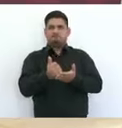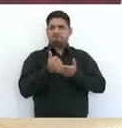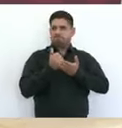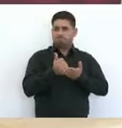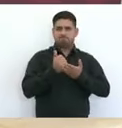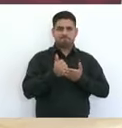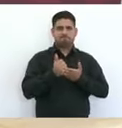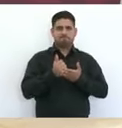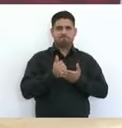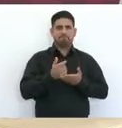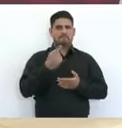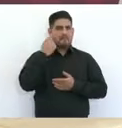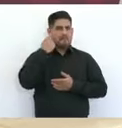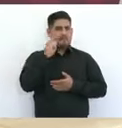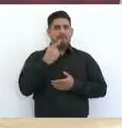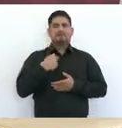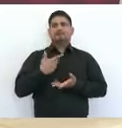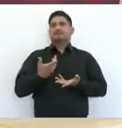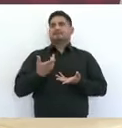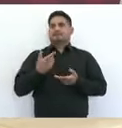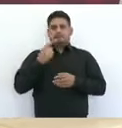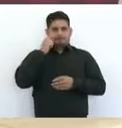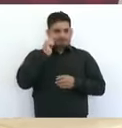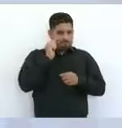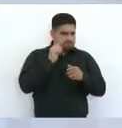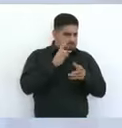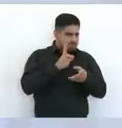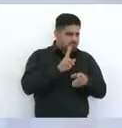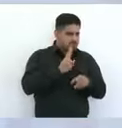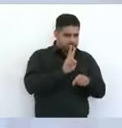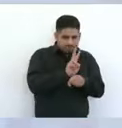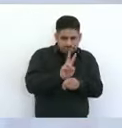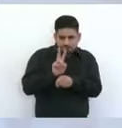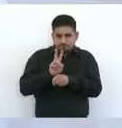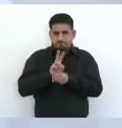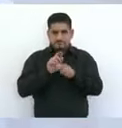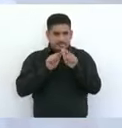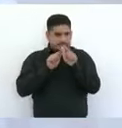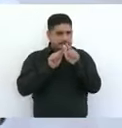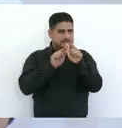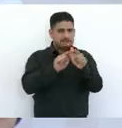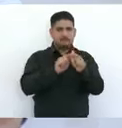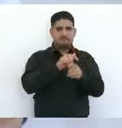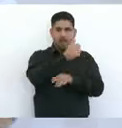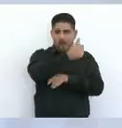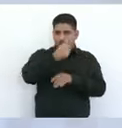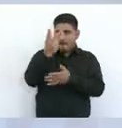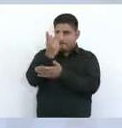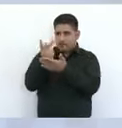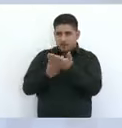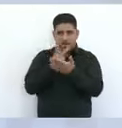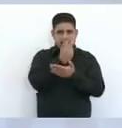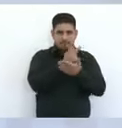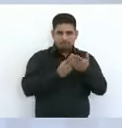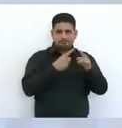invariablemente a dar un seguimiento más eficaz a cada uno de los programas que en